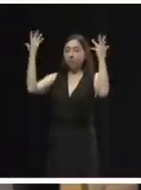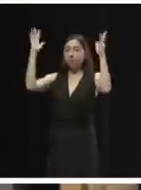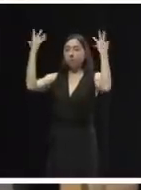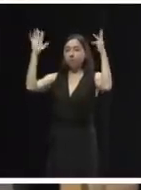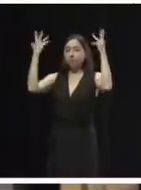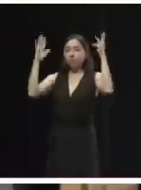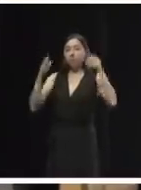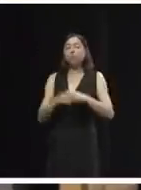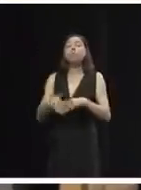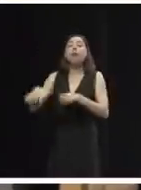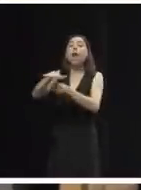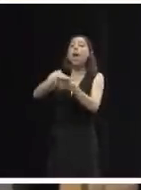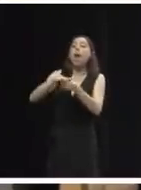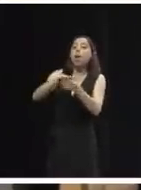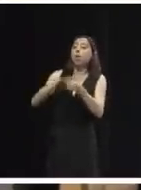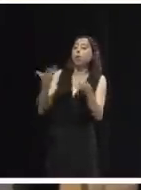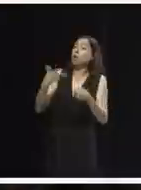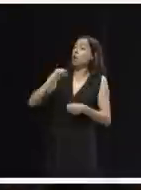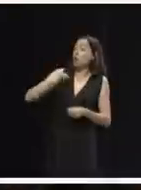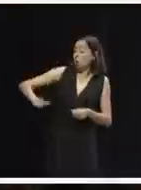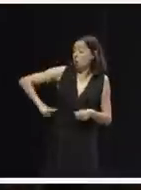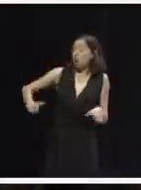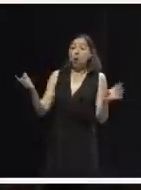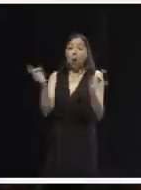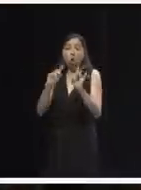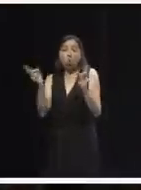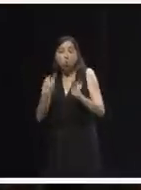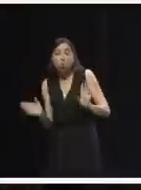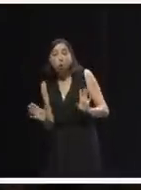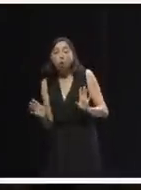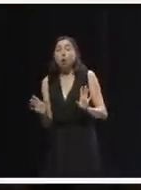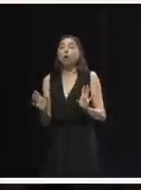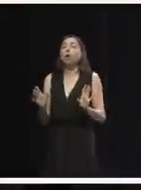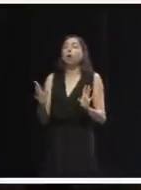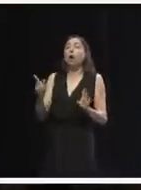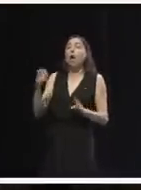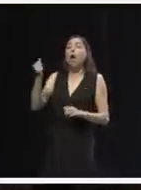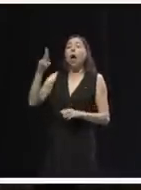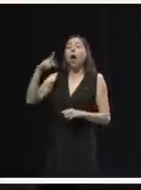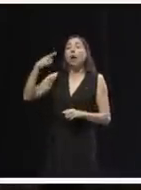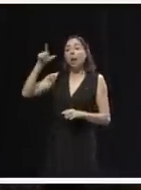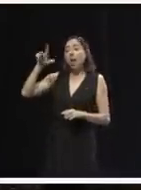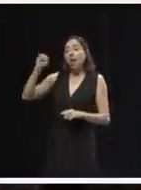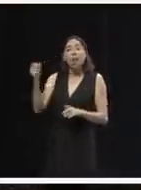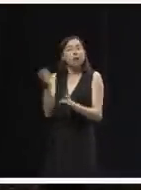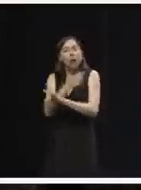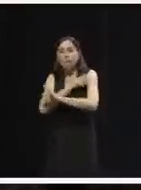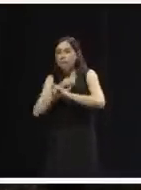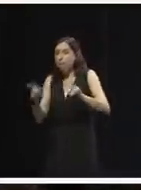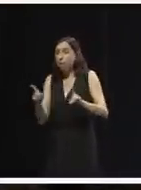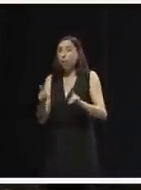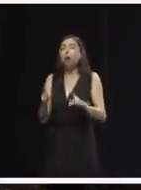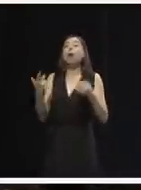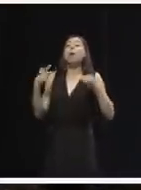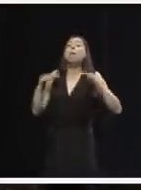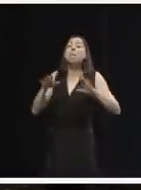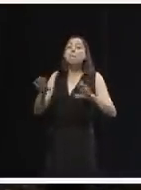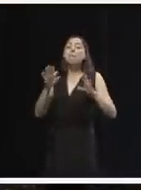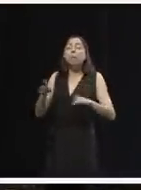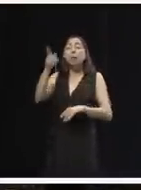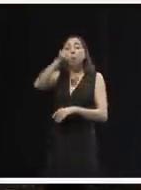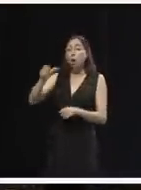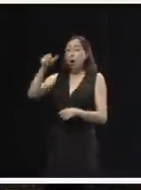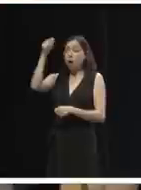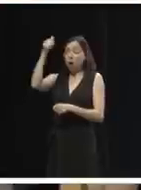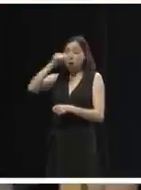A los barrios ricos no. A la feria tampoco. En una hora se arregla el corte de luz. Pero a los trabajadores